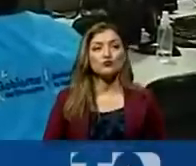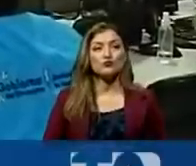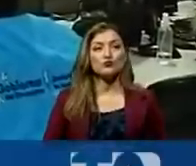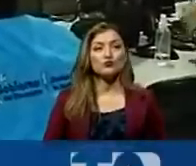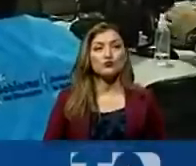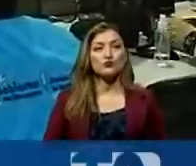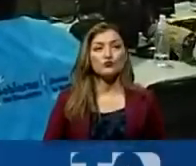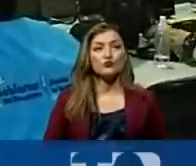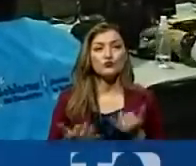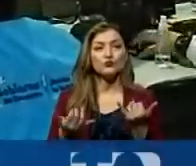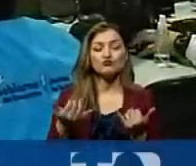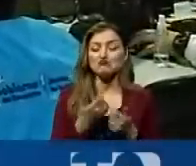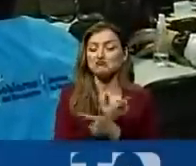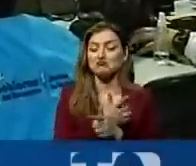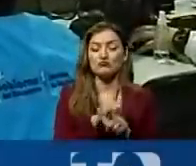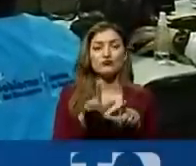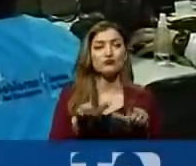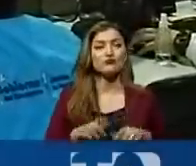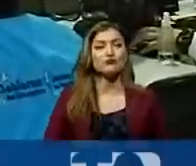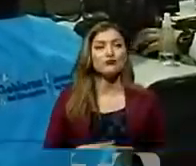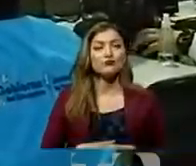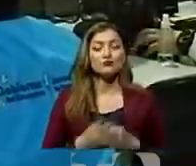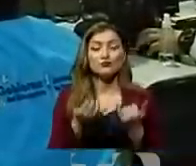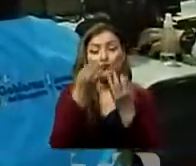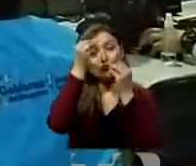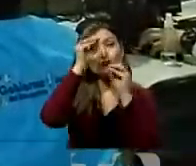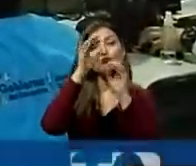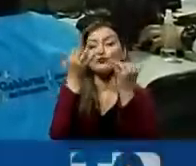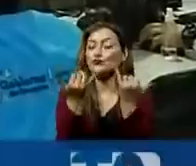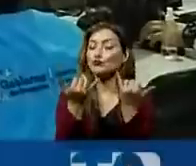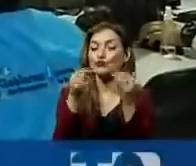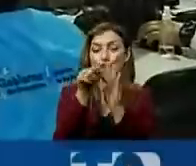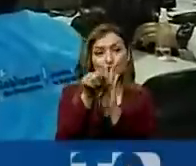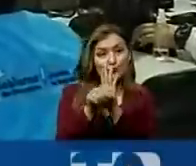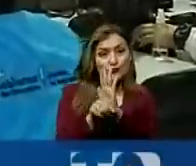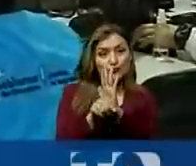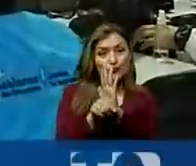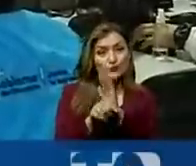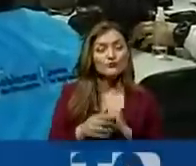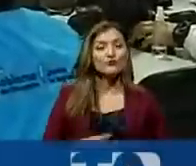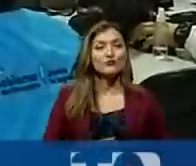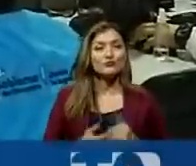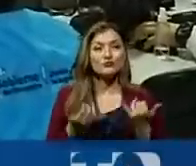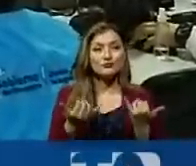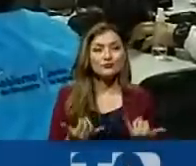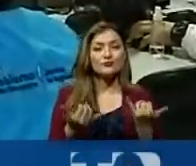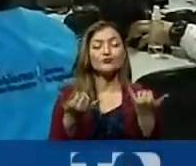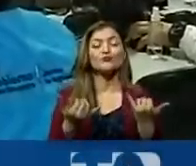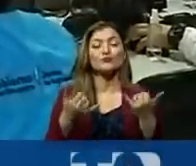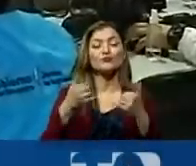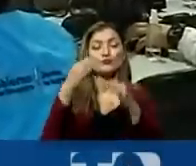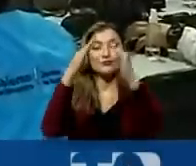mismo están expeditas al tránsito está la información que les podemos detallar en tiempo real a esta hora desde el